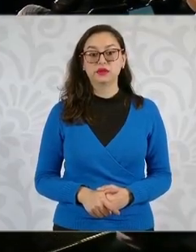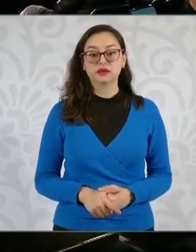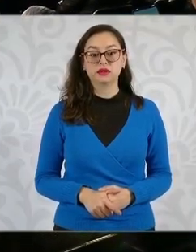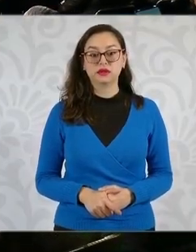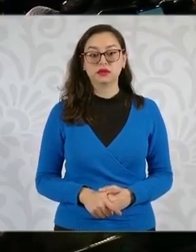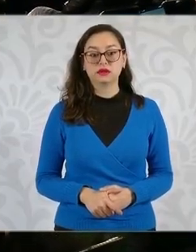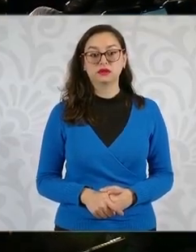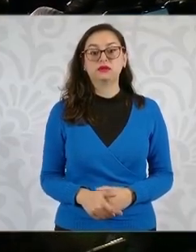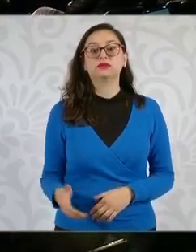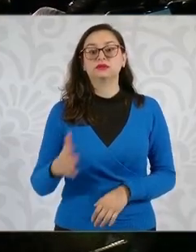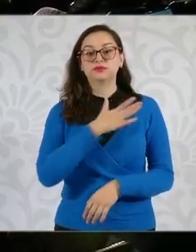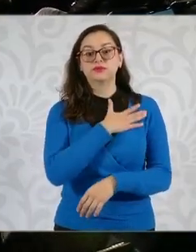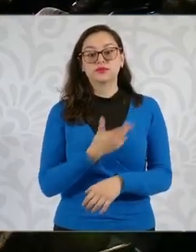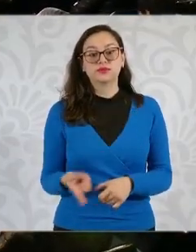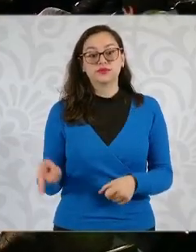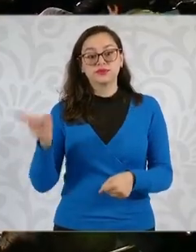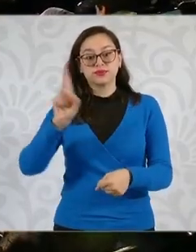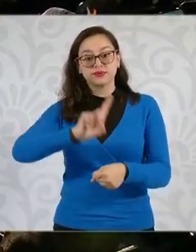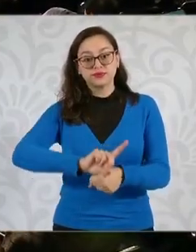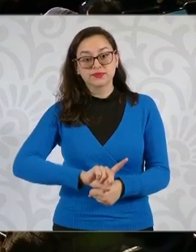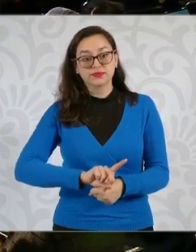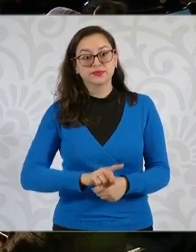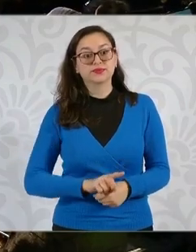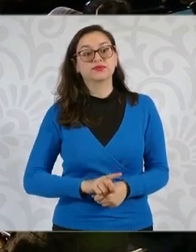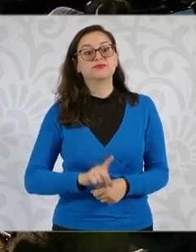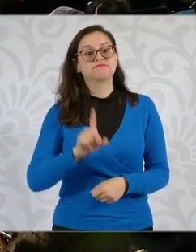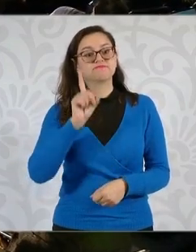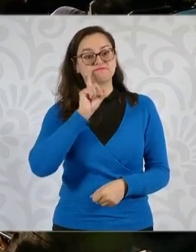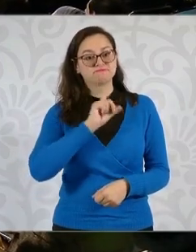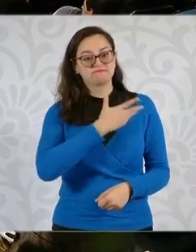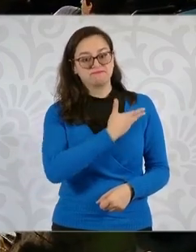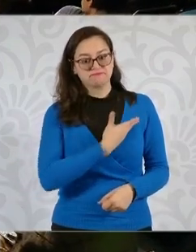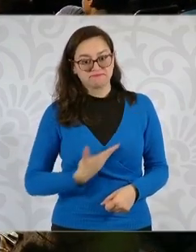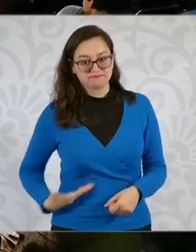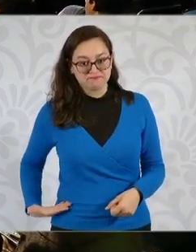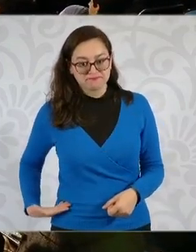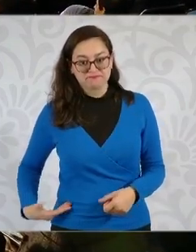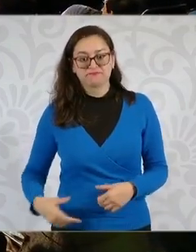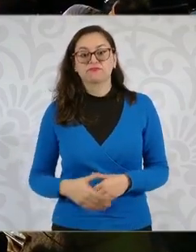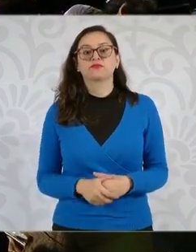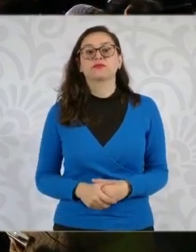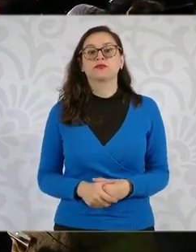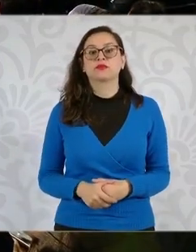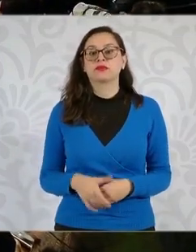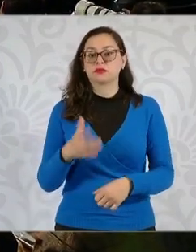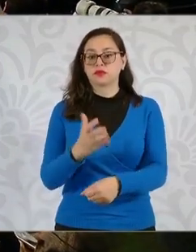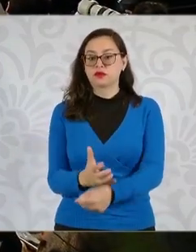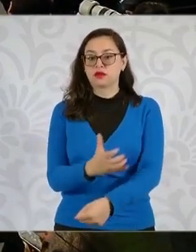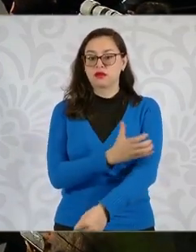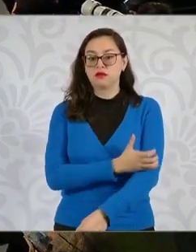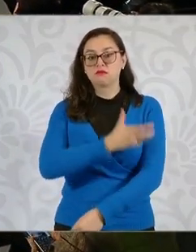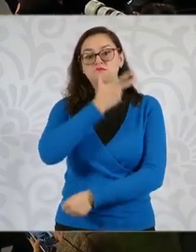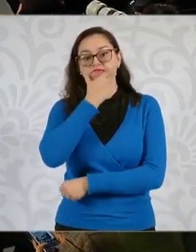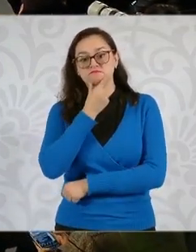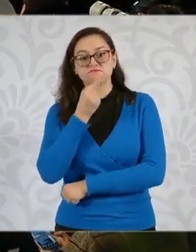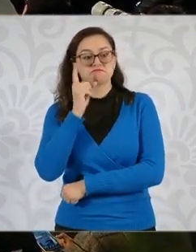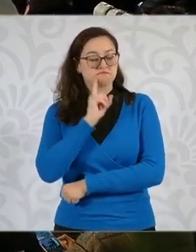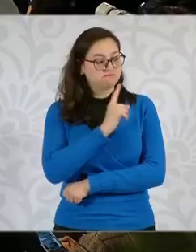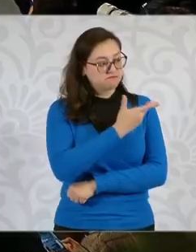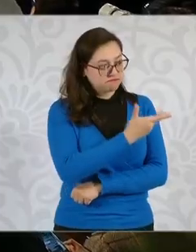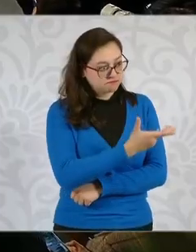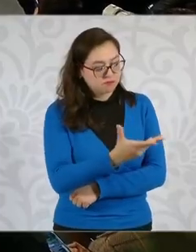Buenos días, señora presidenta, buenos días, compañeras, compañeros.